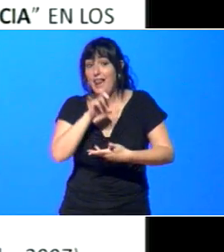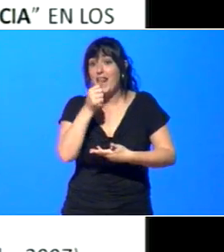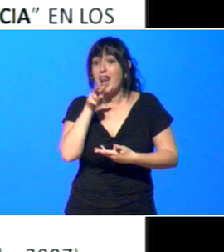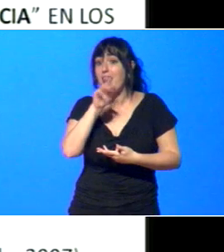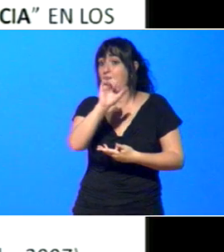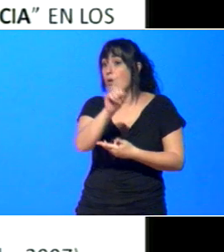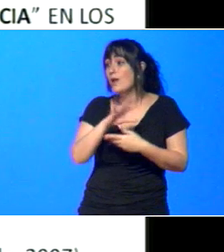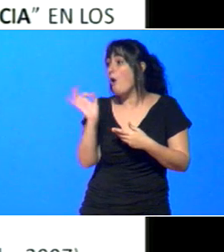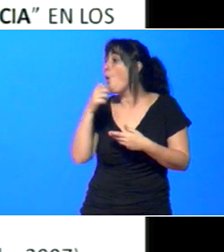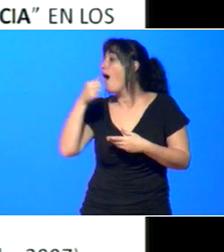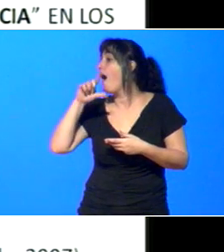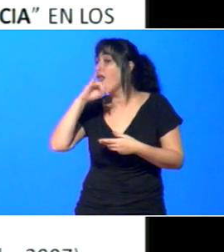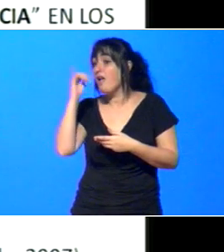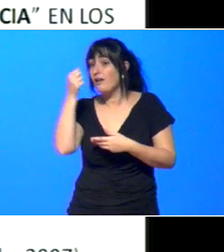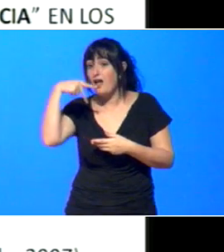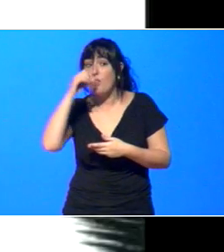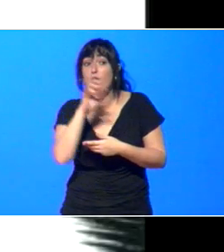o Alejandro, algún pequeño apunte?